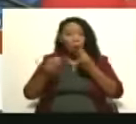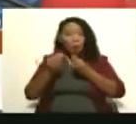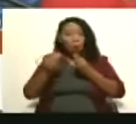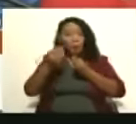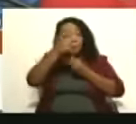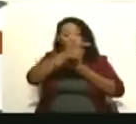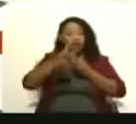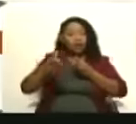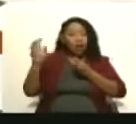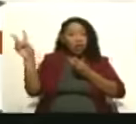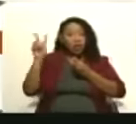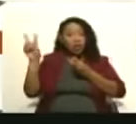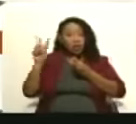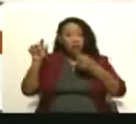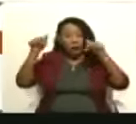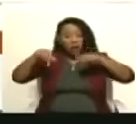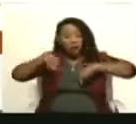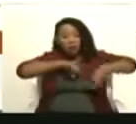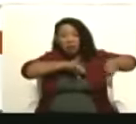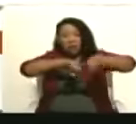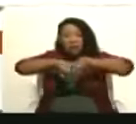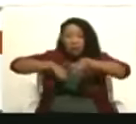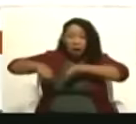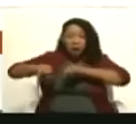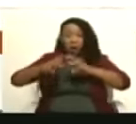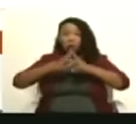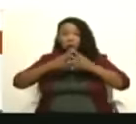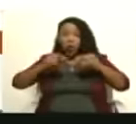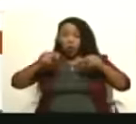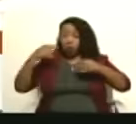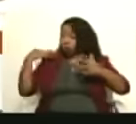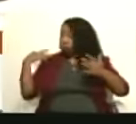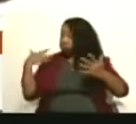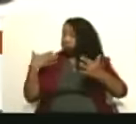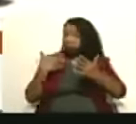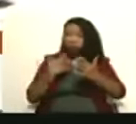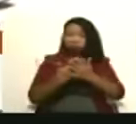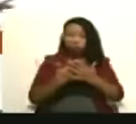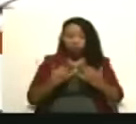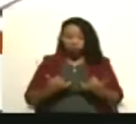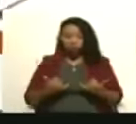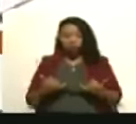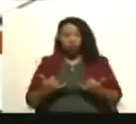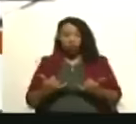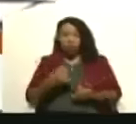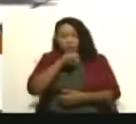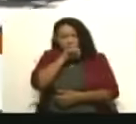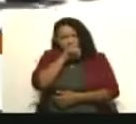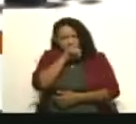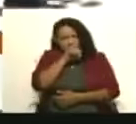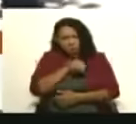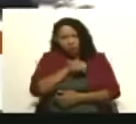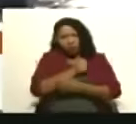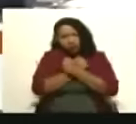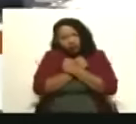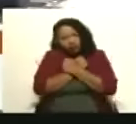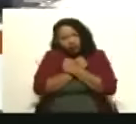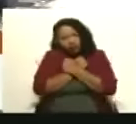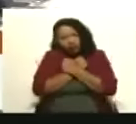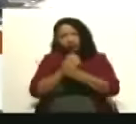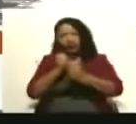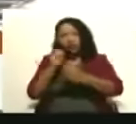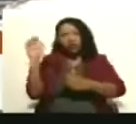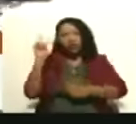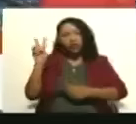la movilización, todo lo que nos ha movido en estos días, nuestro amor a la patria, nuestro amor a